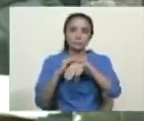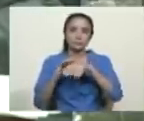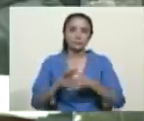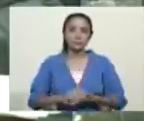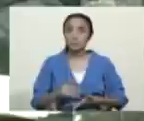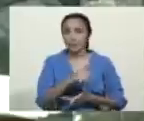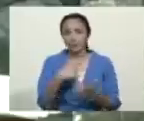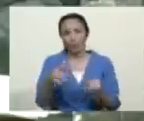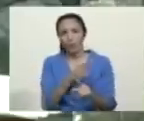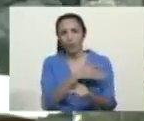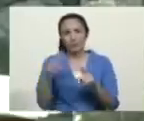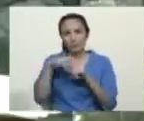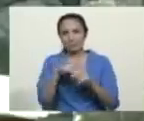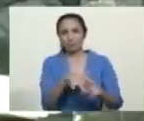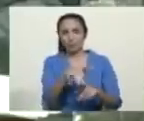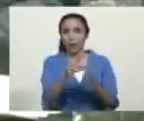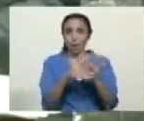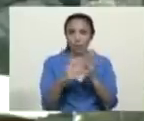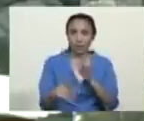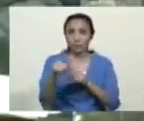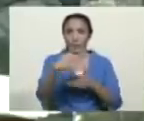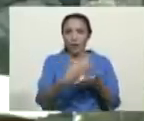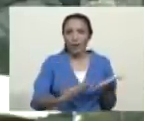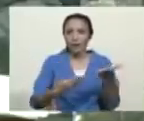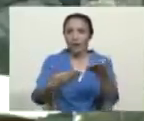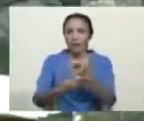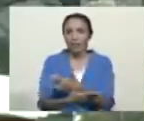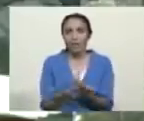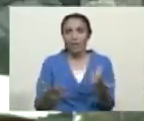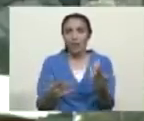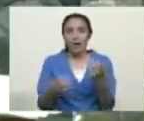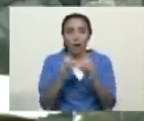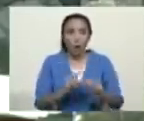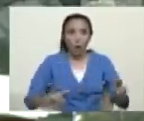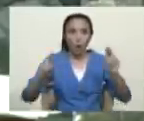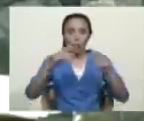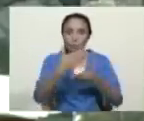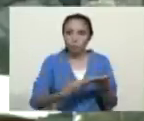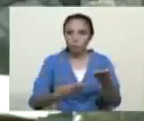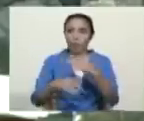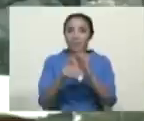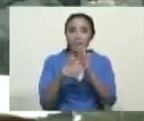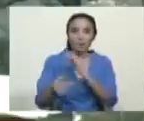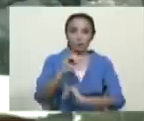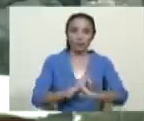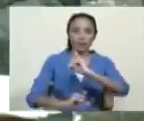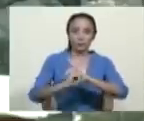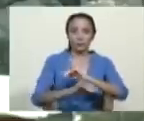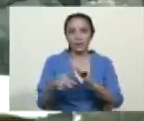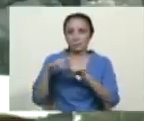es una violación de la Carta de las Naciones Unidas y del derecho internacional.